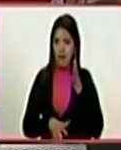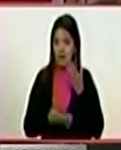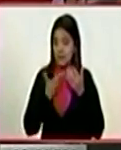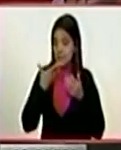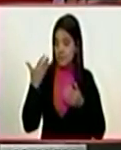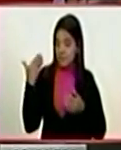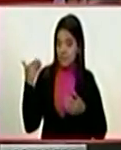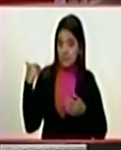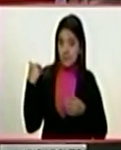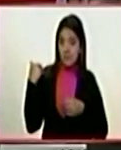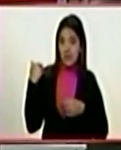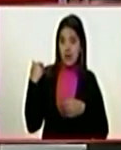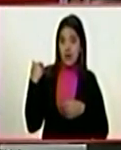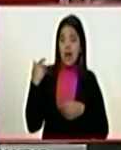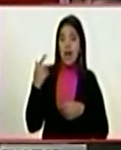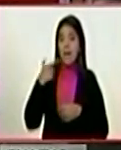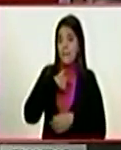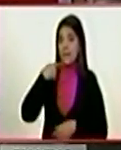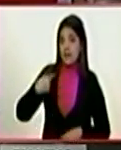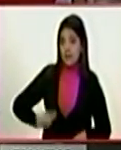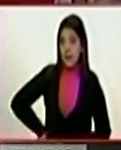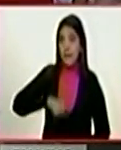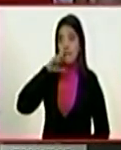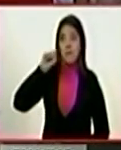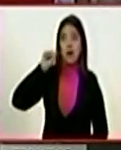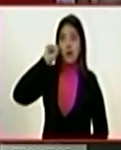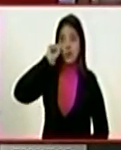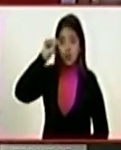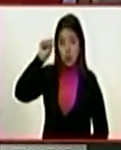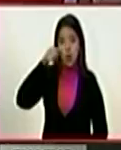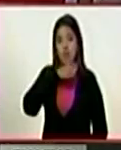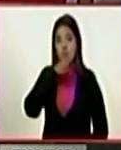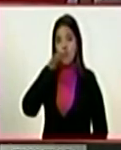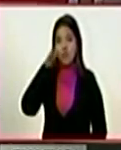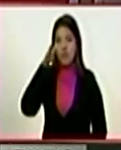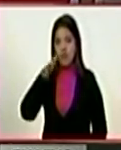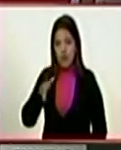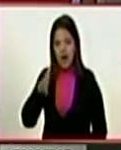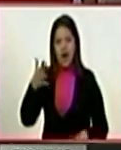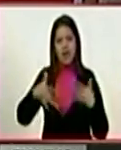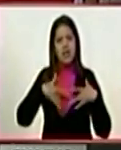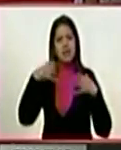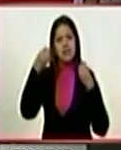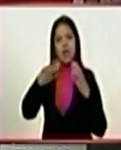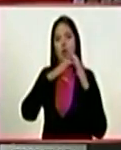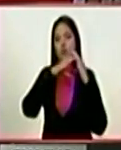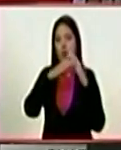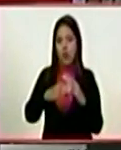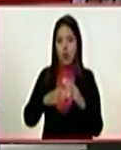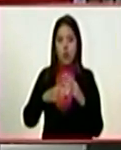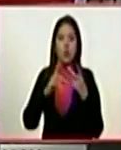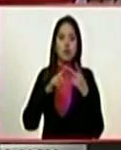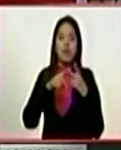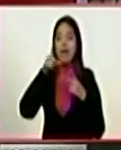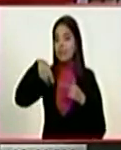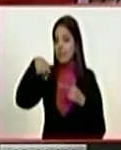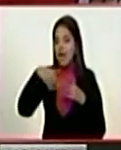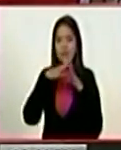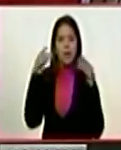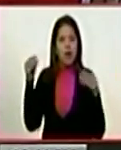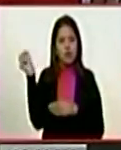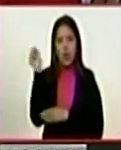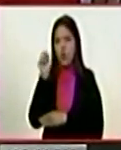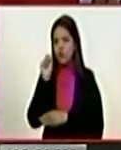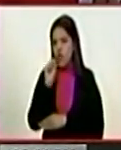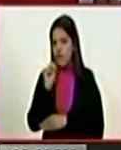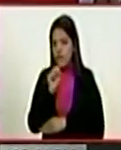apenas horas después de que el presidente Maduro había hecho un acto masivo de entrega de autobuses, taxis para los transportistas